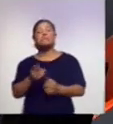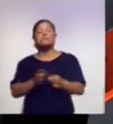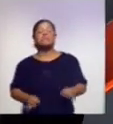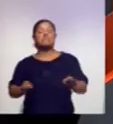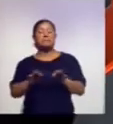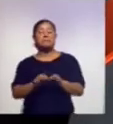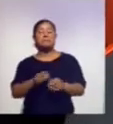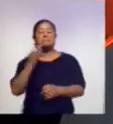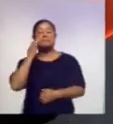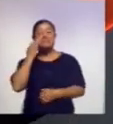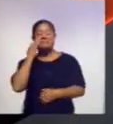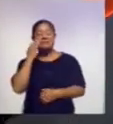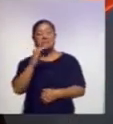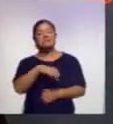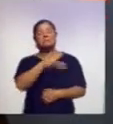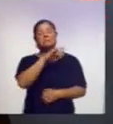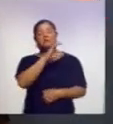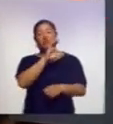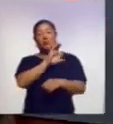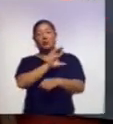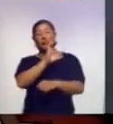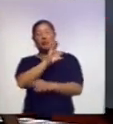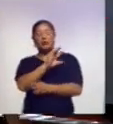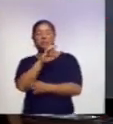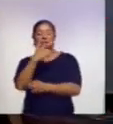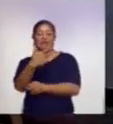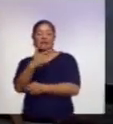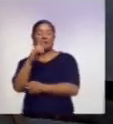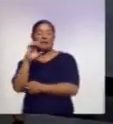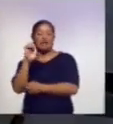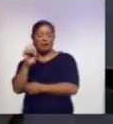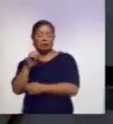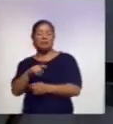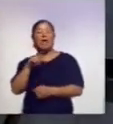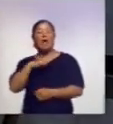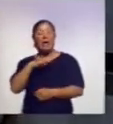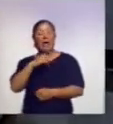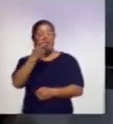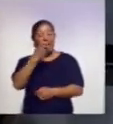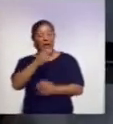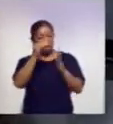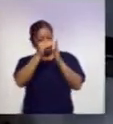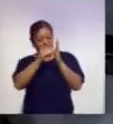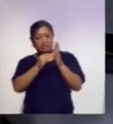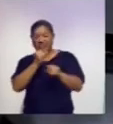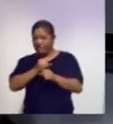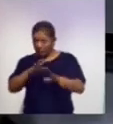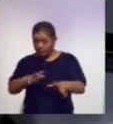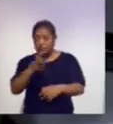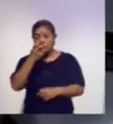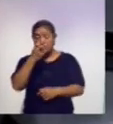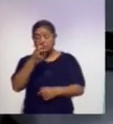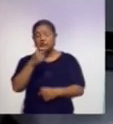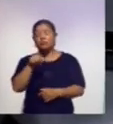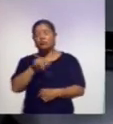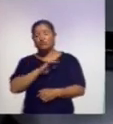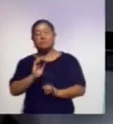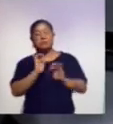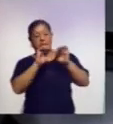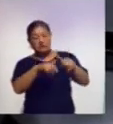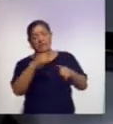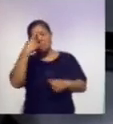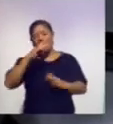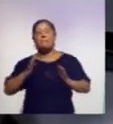de facebook de la coordinación general de ecología donde van a encontrar las bases y ese mismo día se pueden registrar con nosotros para